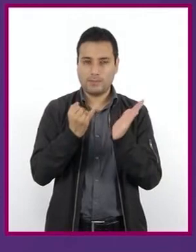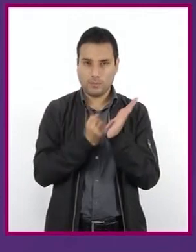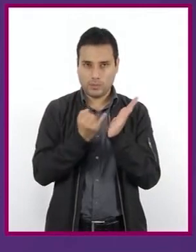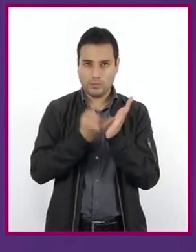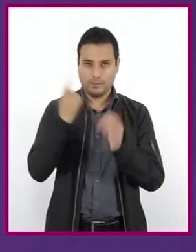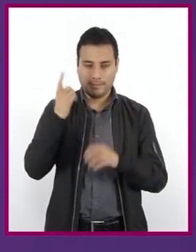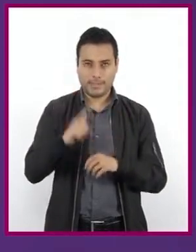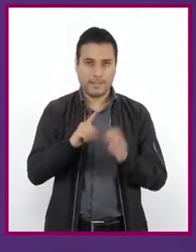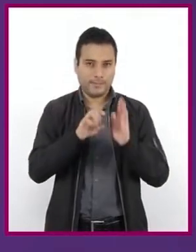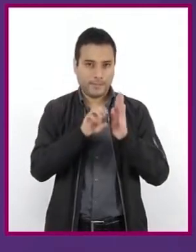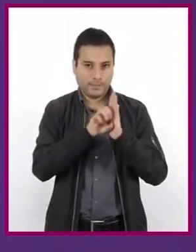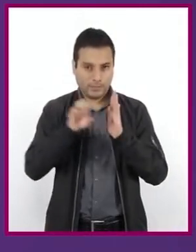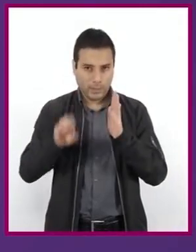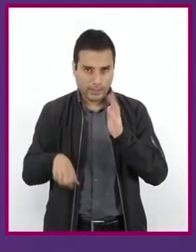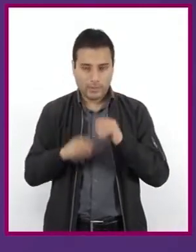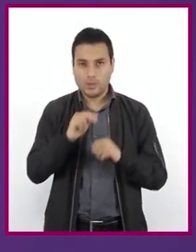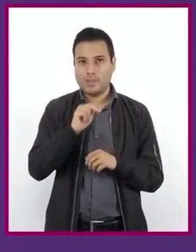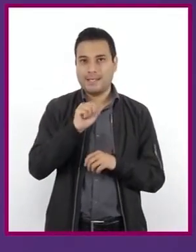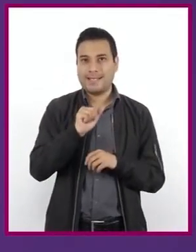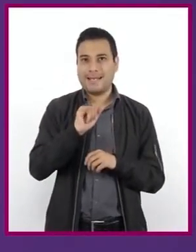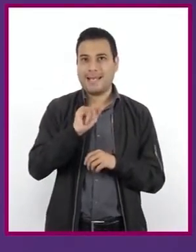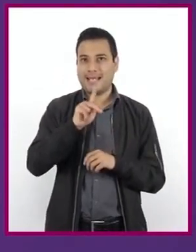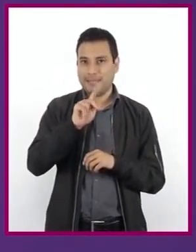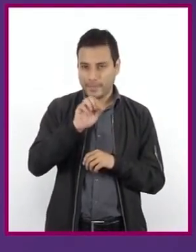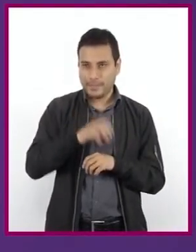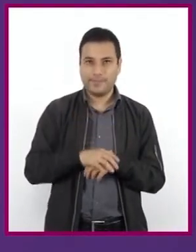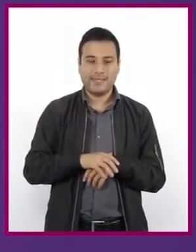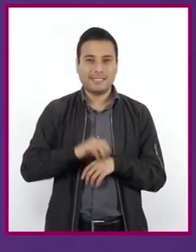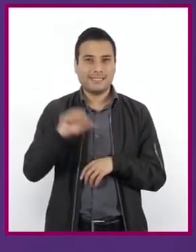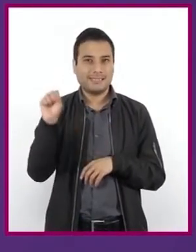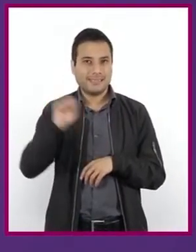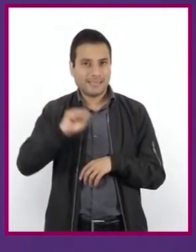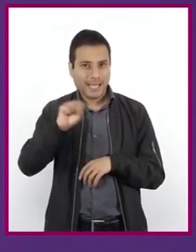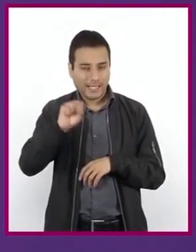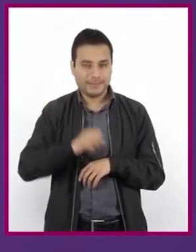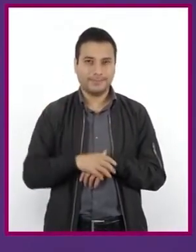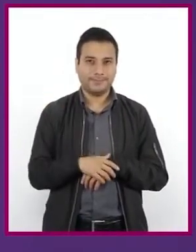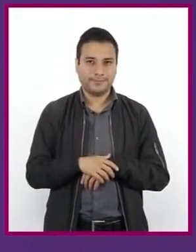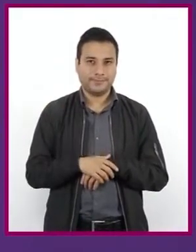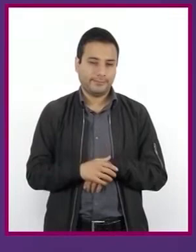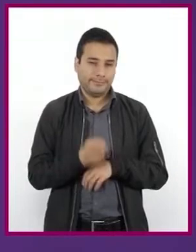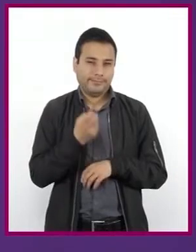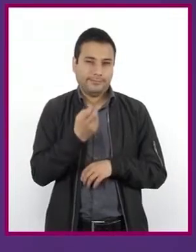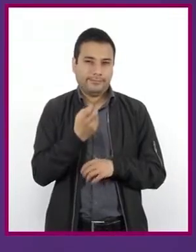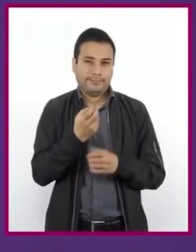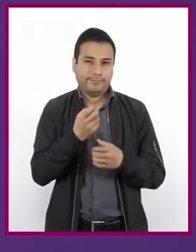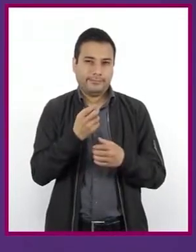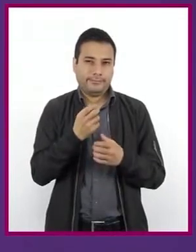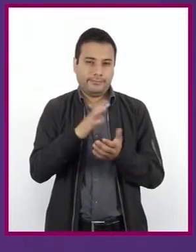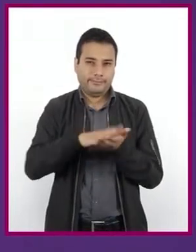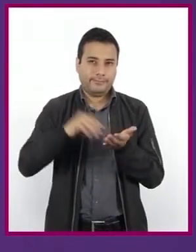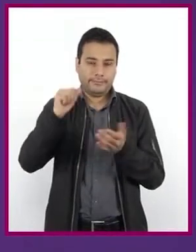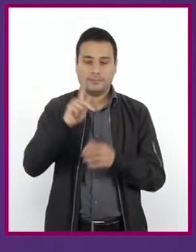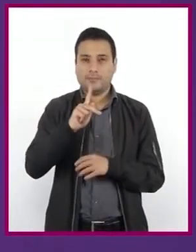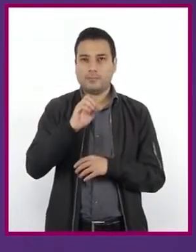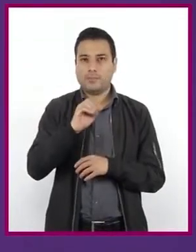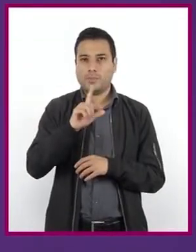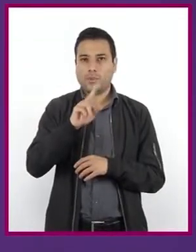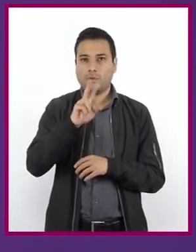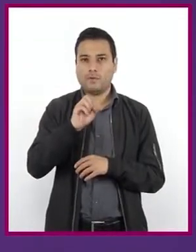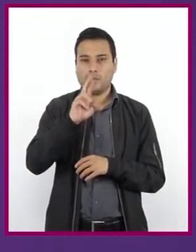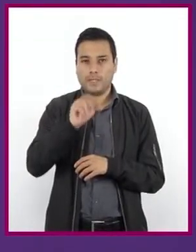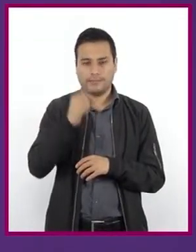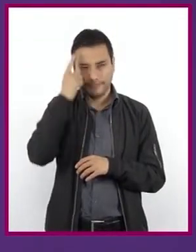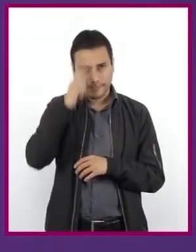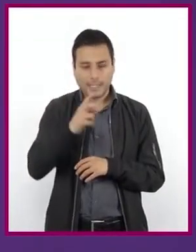ejemplo, el del naipe, la sal, que eran insumos, por ejemplo la sal y la pólvora fundamentales para la